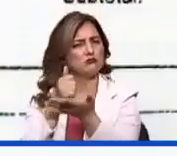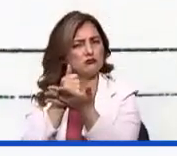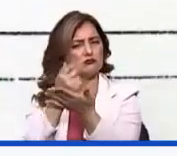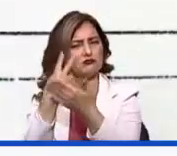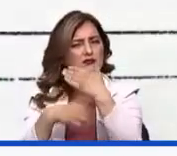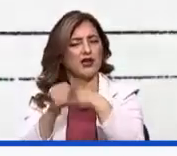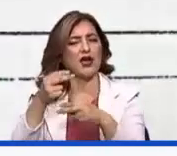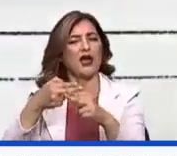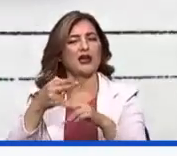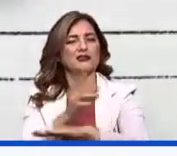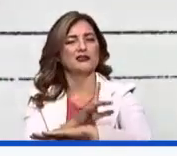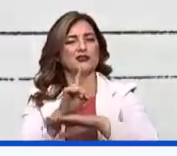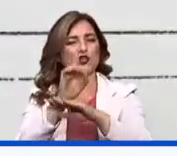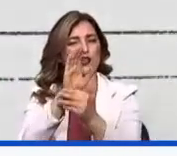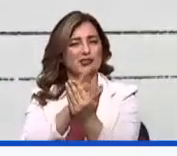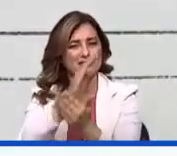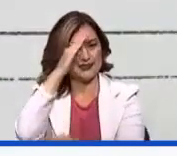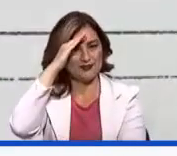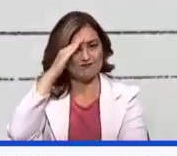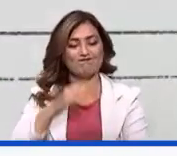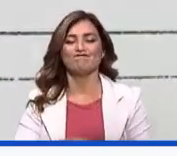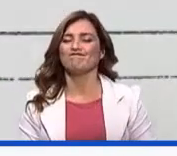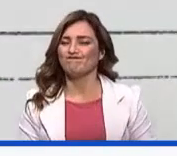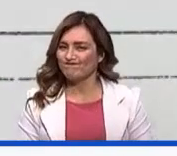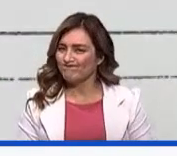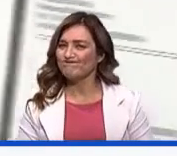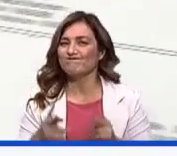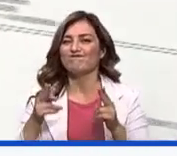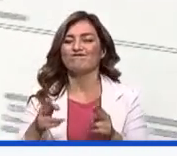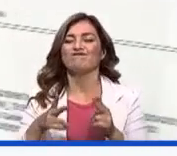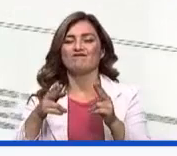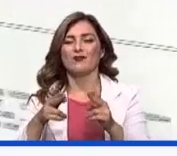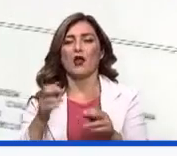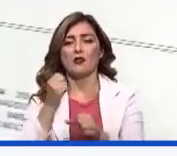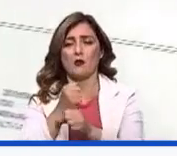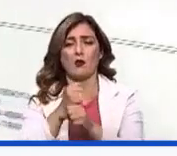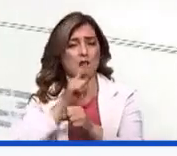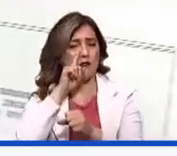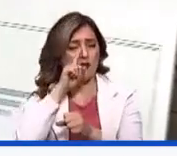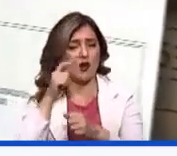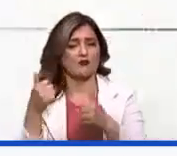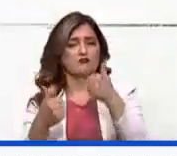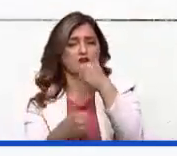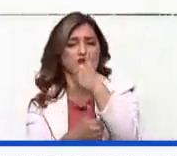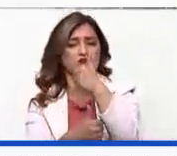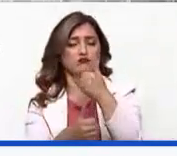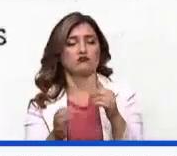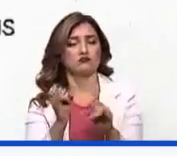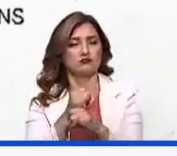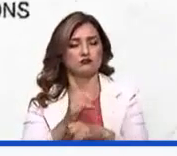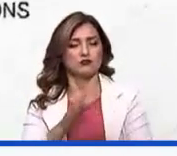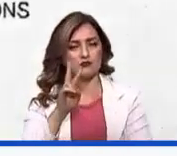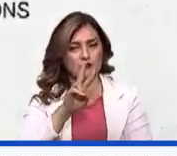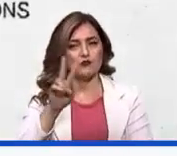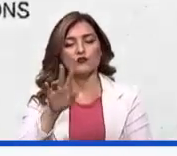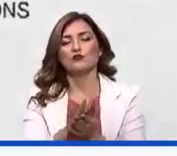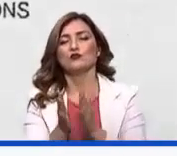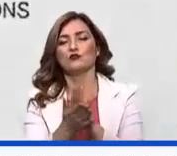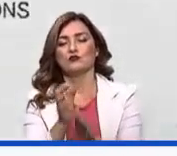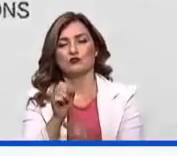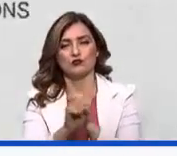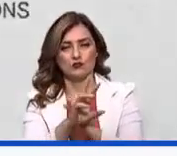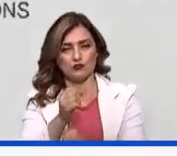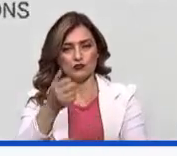a la hija del director del ISPOL. Sí, la misma que también era funcionaria de la institución. El 22 de noviembre